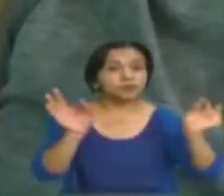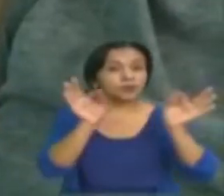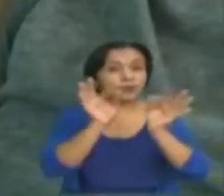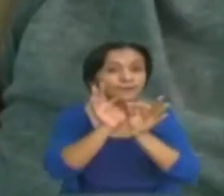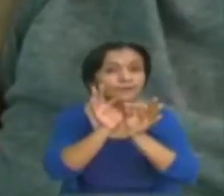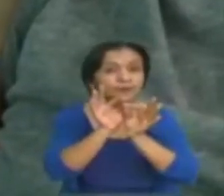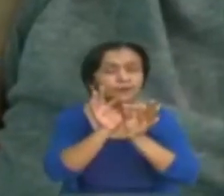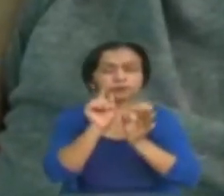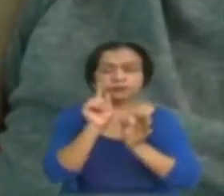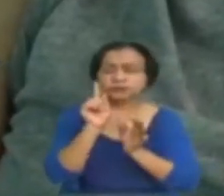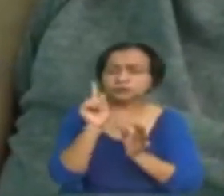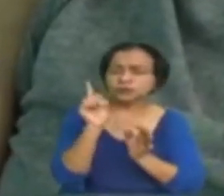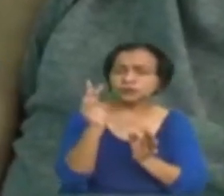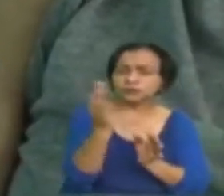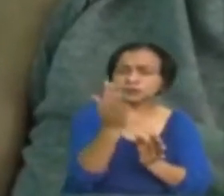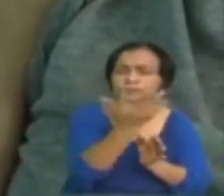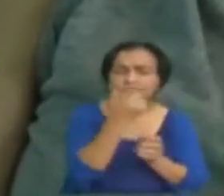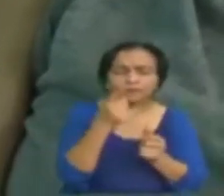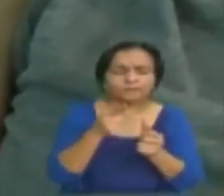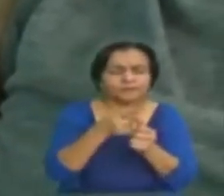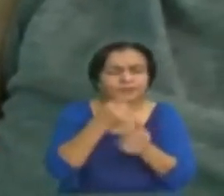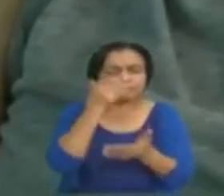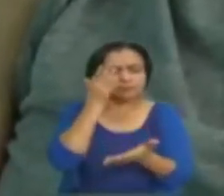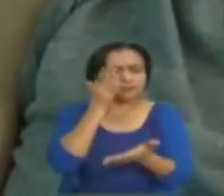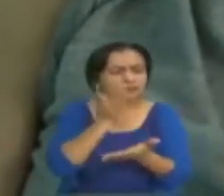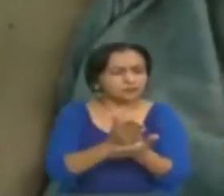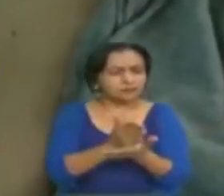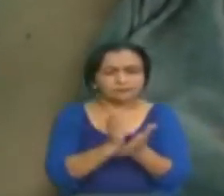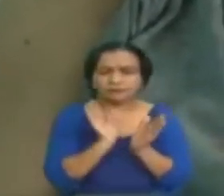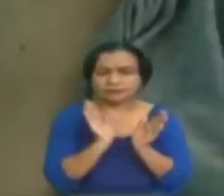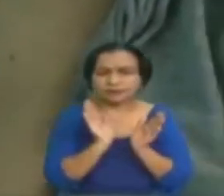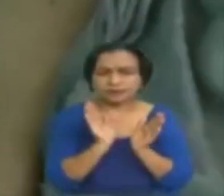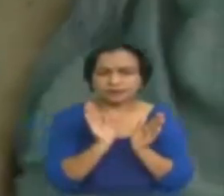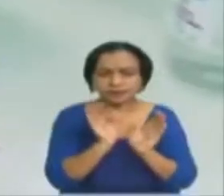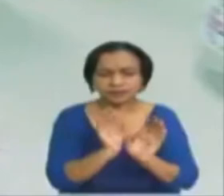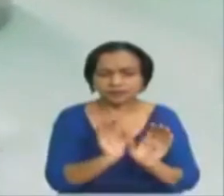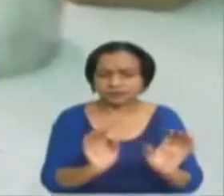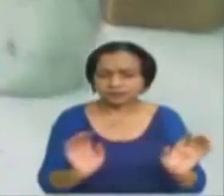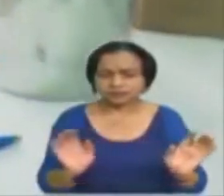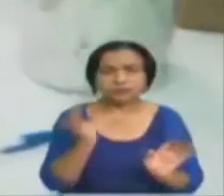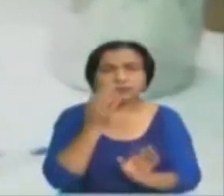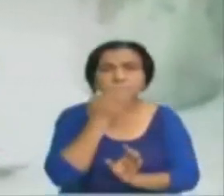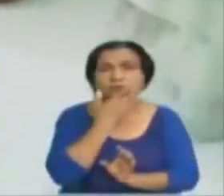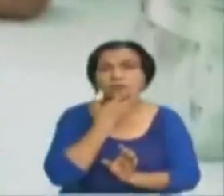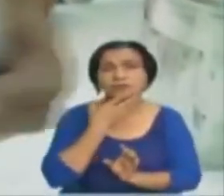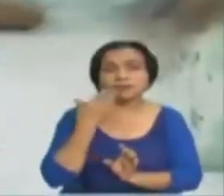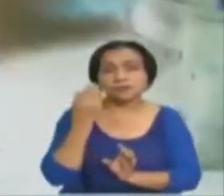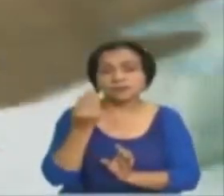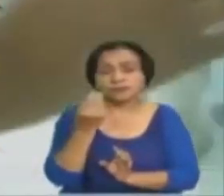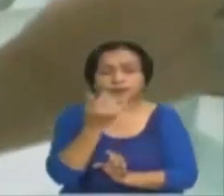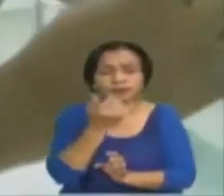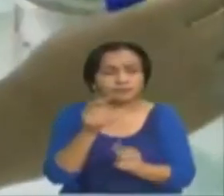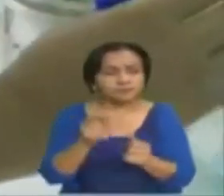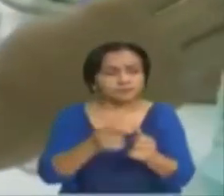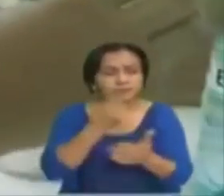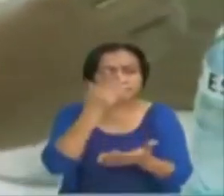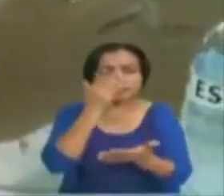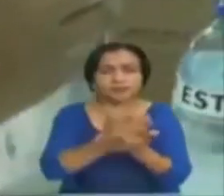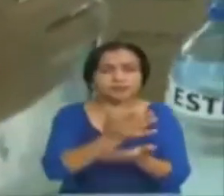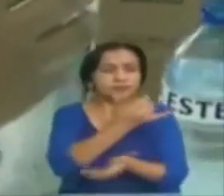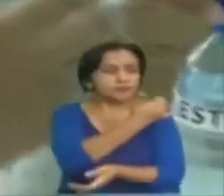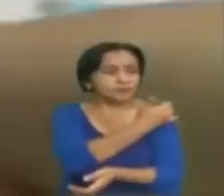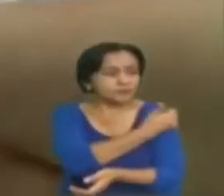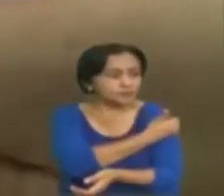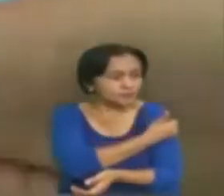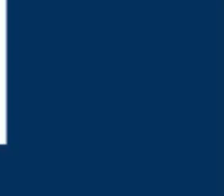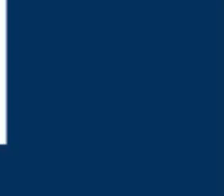Iraní, todo esto a las 8 de la mañana, primera dosis, en Somoto, en el Hospital Juan Antonio Brenes